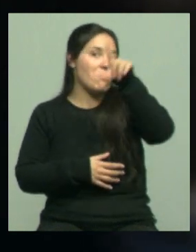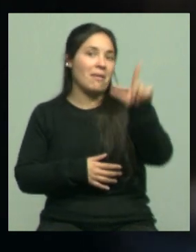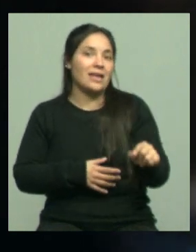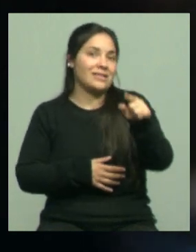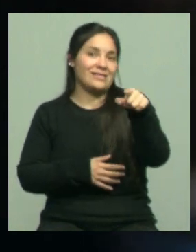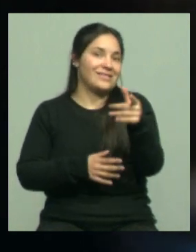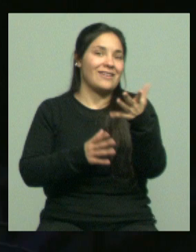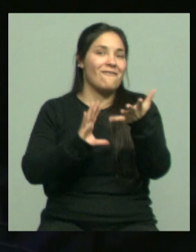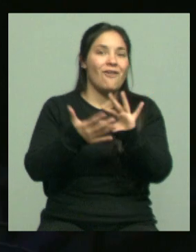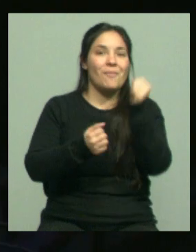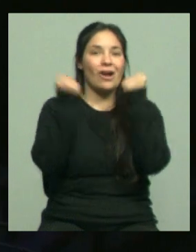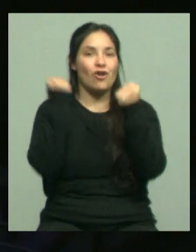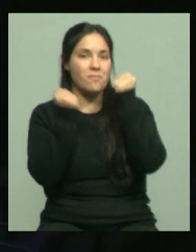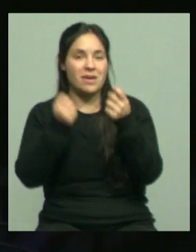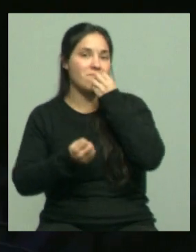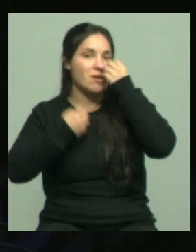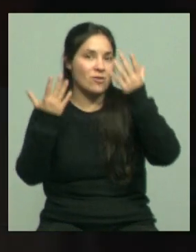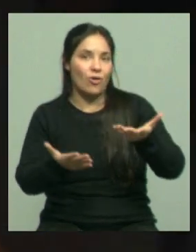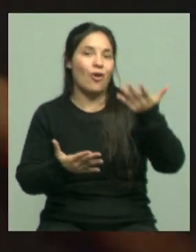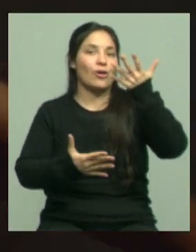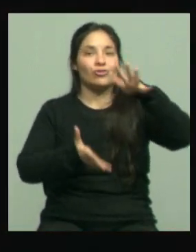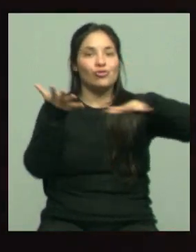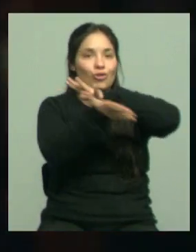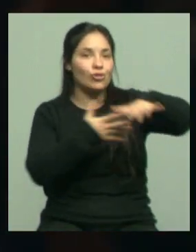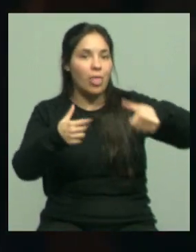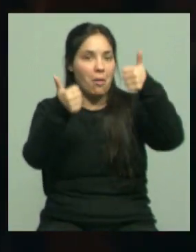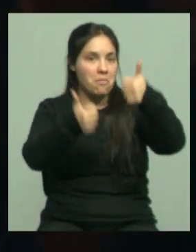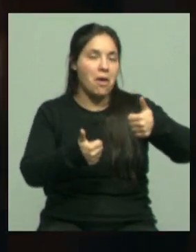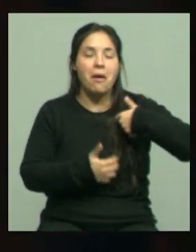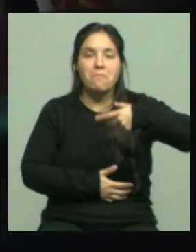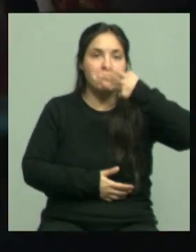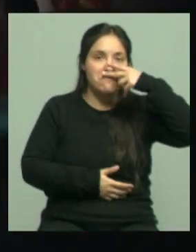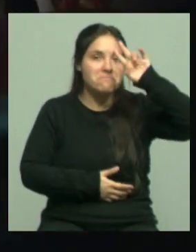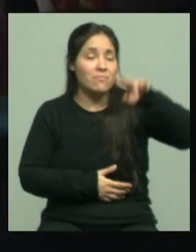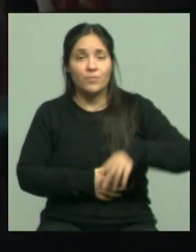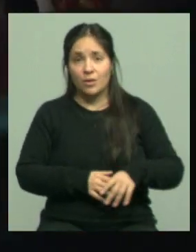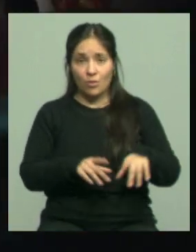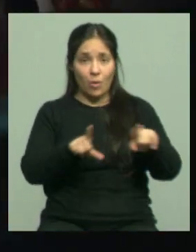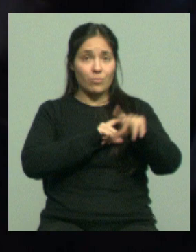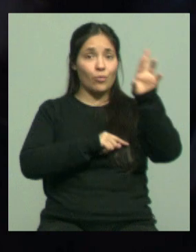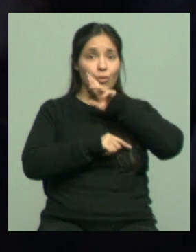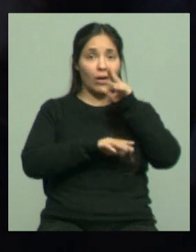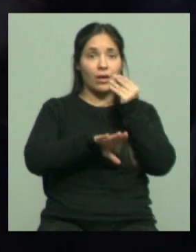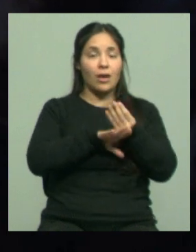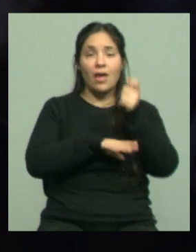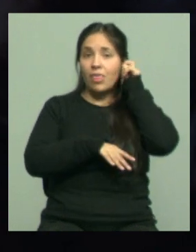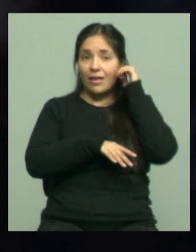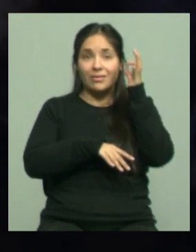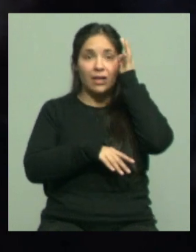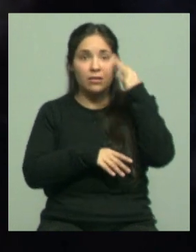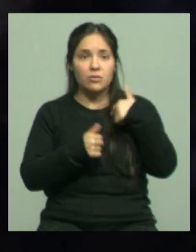adquisitivo, uh-huh. otra situación económica. Y bueno, y vemos a una mujer que está acercándose a los 30, no sabe si quiere ser madre, no